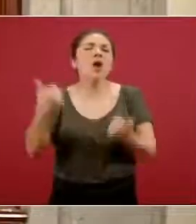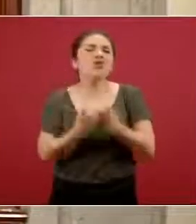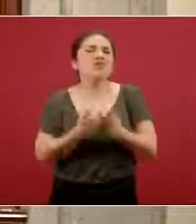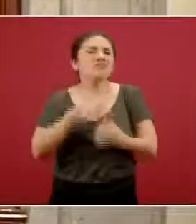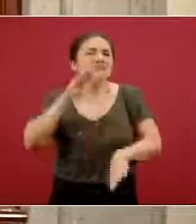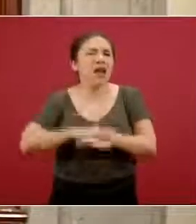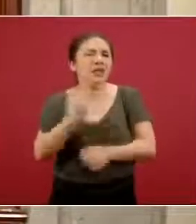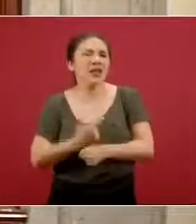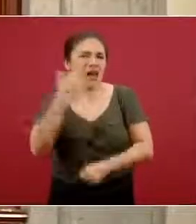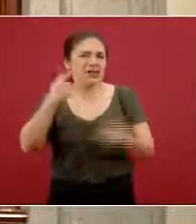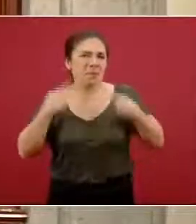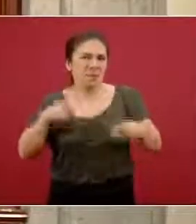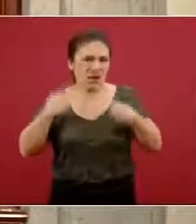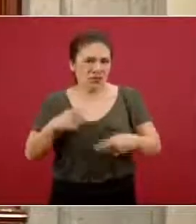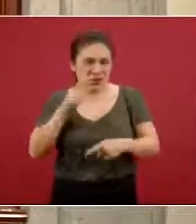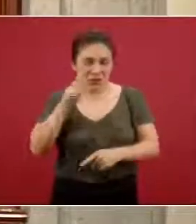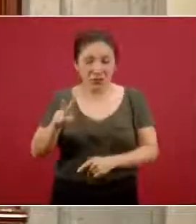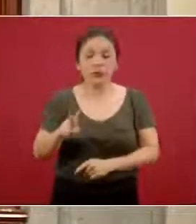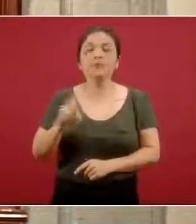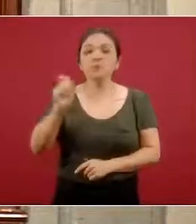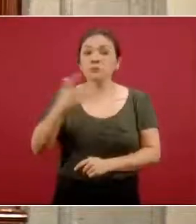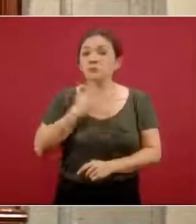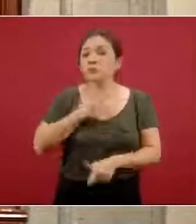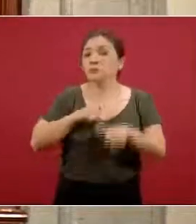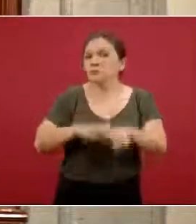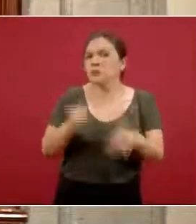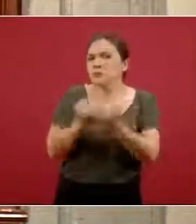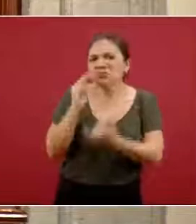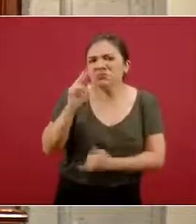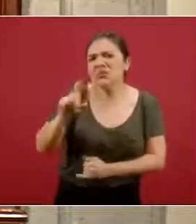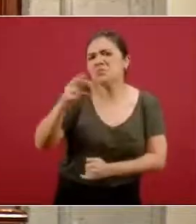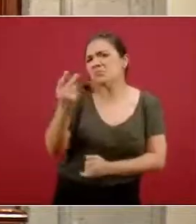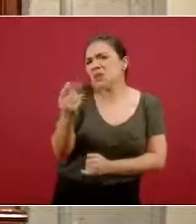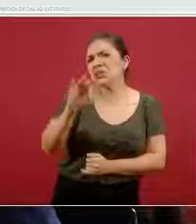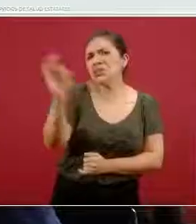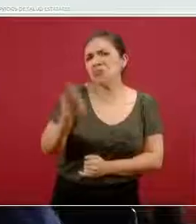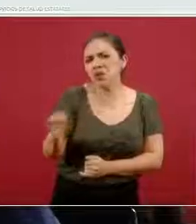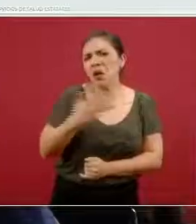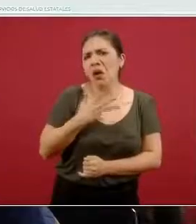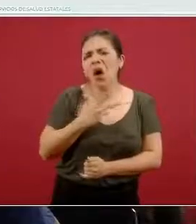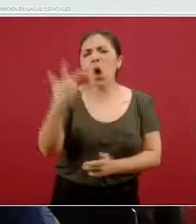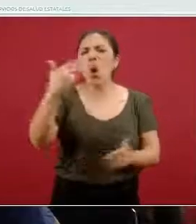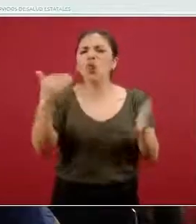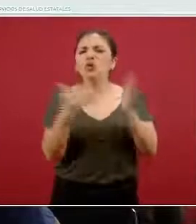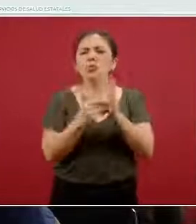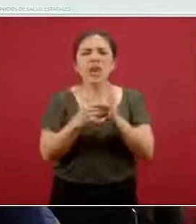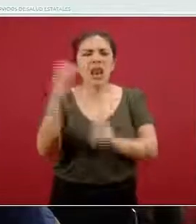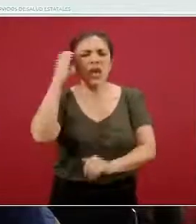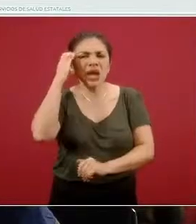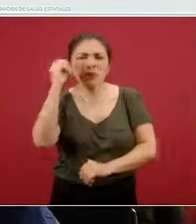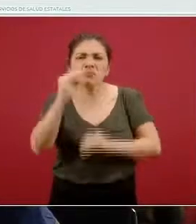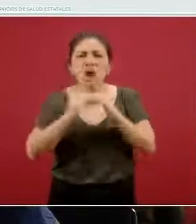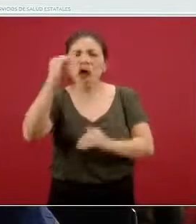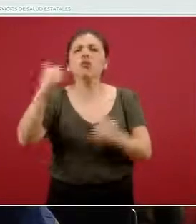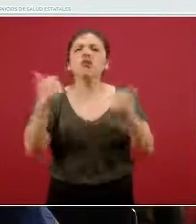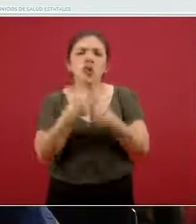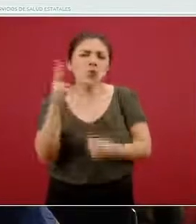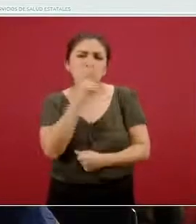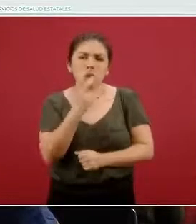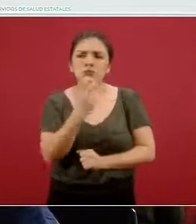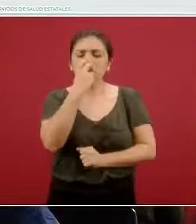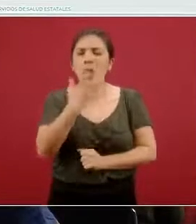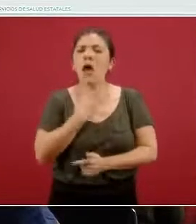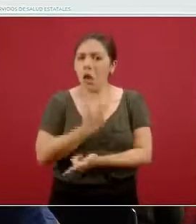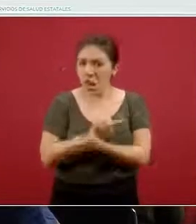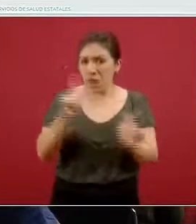pacientes críticos, se mantiene también en un 25%, hay más de 8.000 camas con ventilador disponibles en